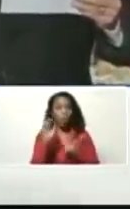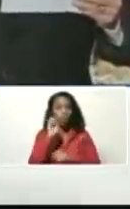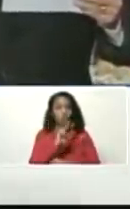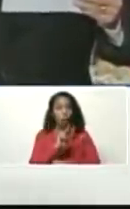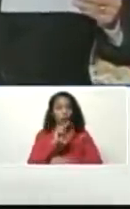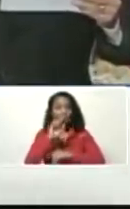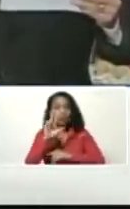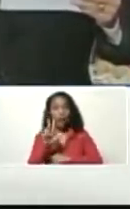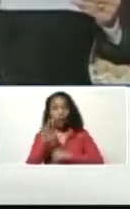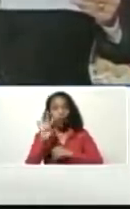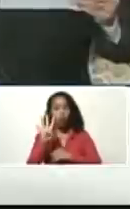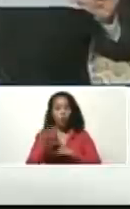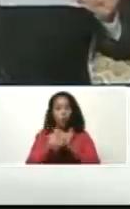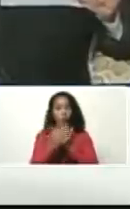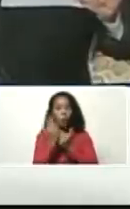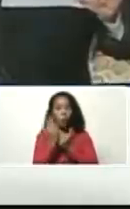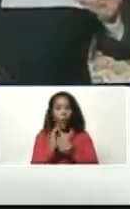mañana.